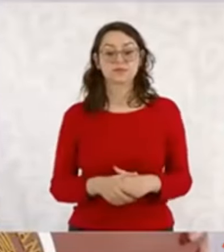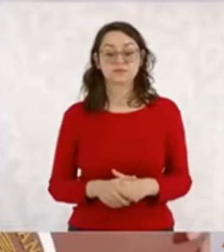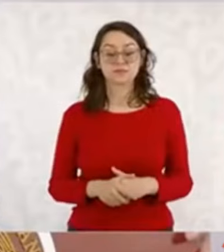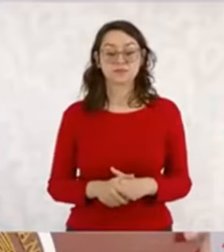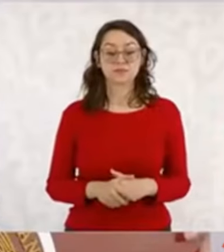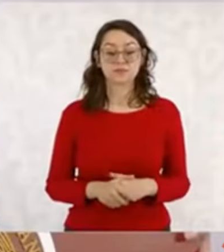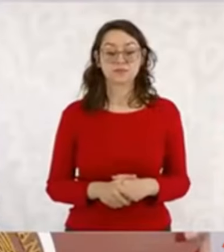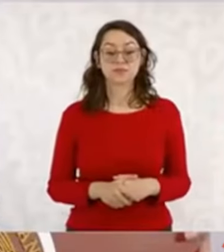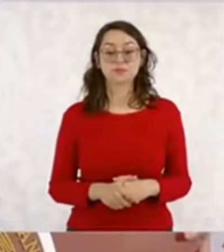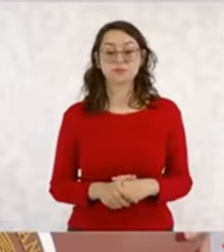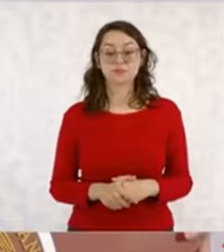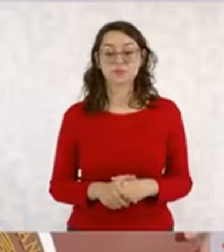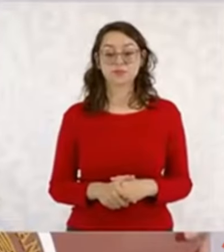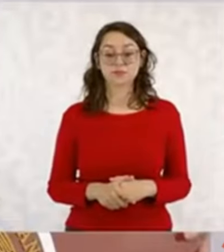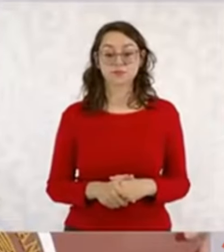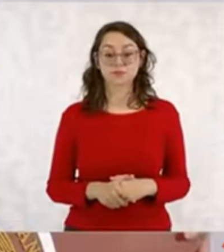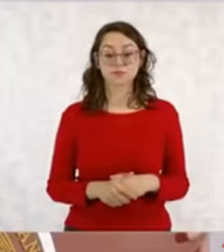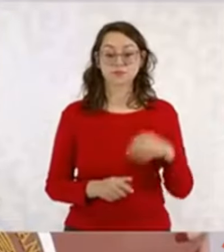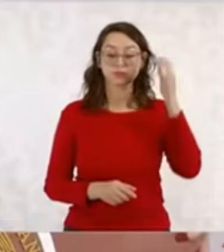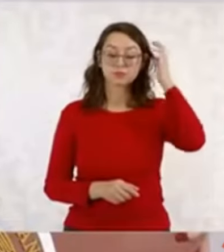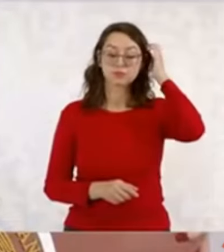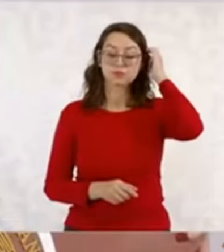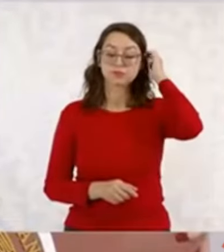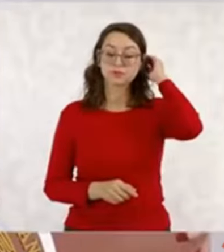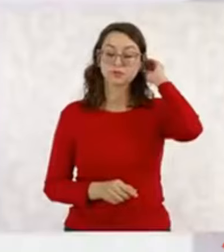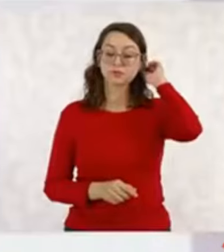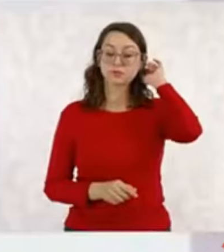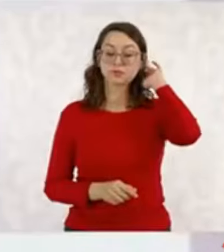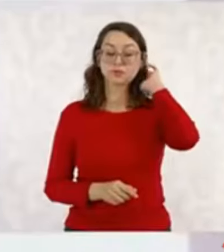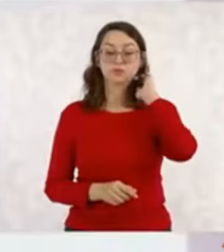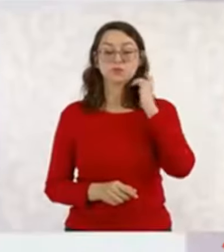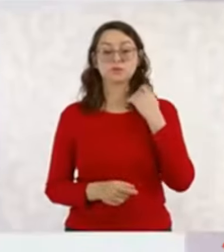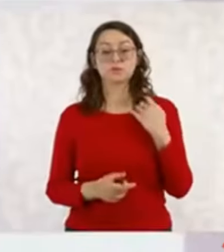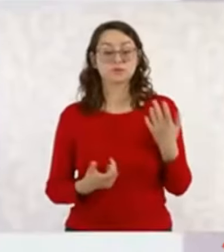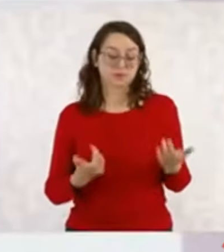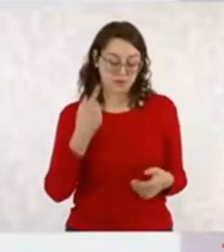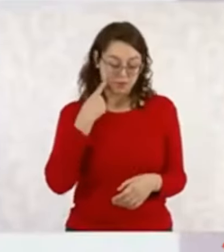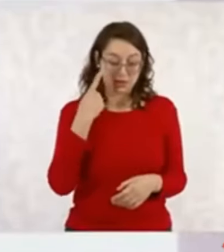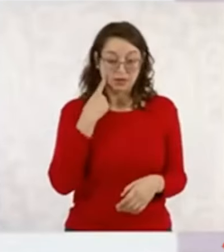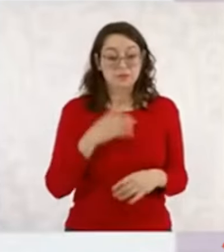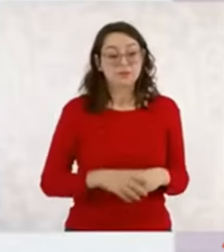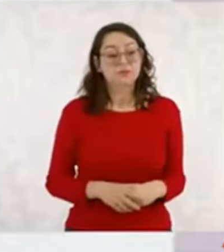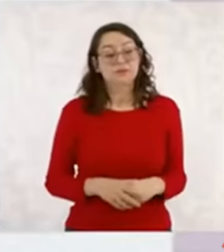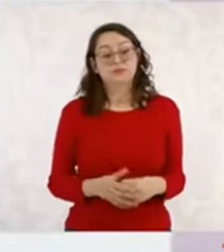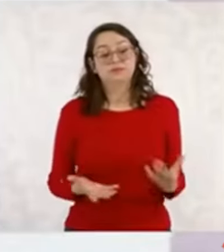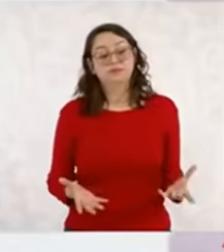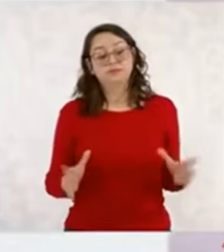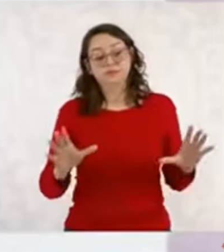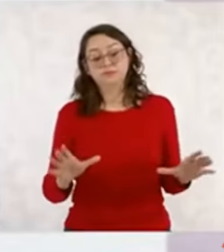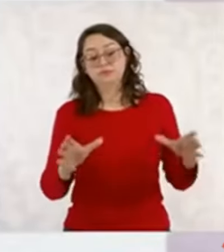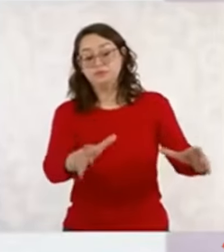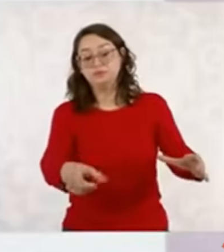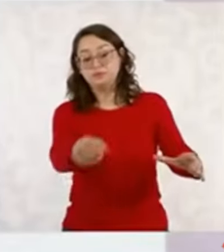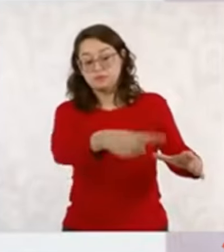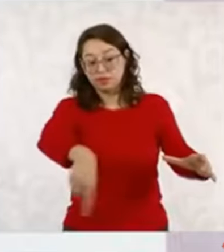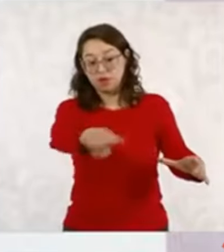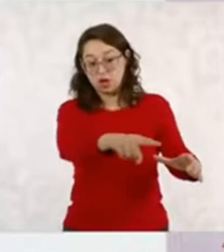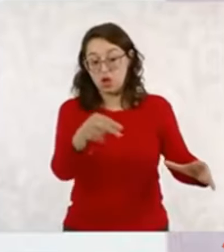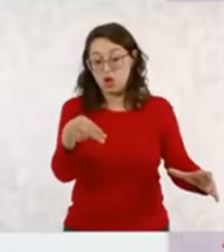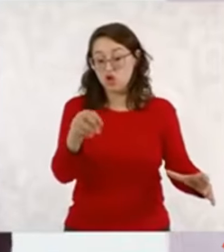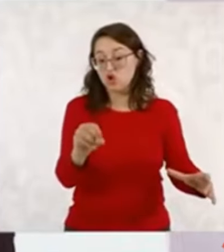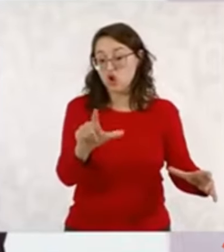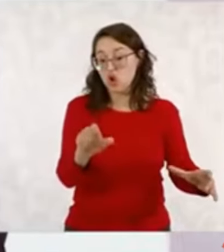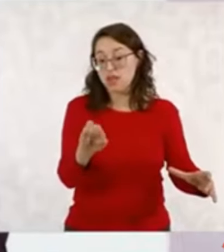Fíjense, en la teoría económica neoliberal nadie podría explicar que el